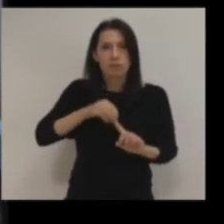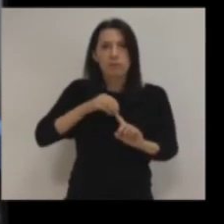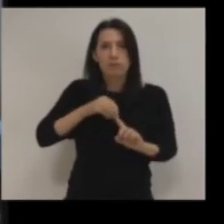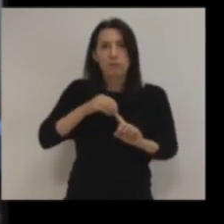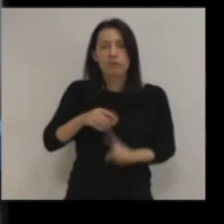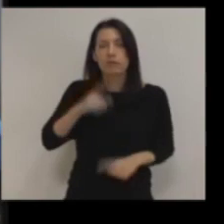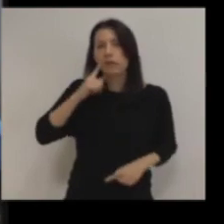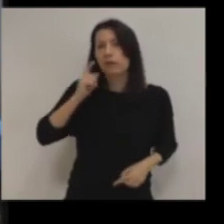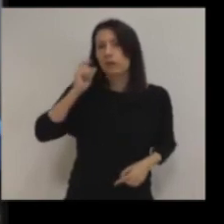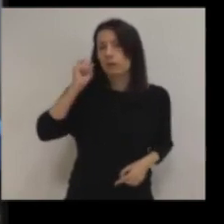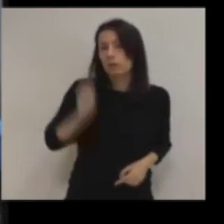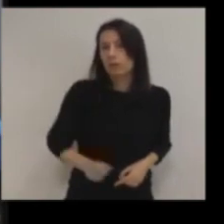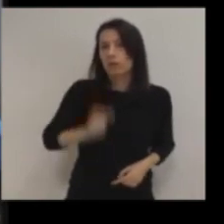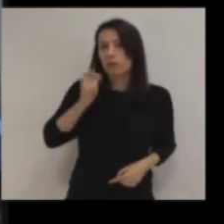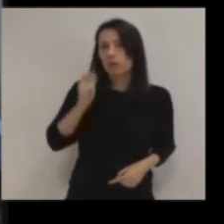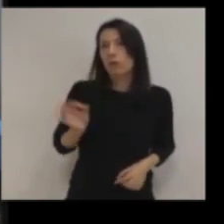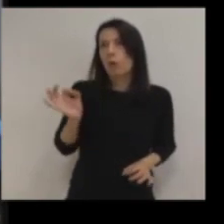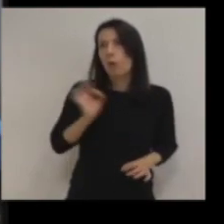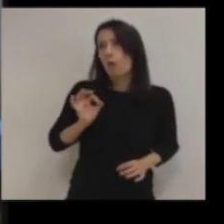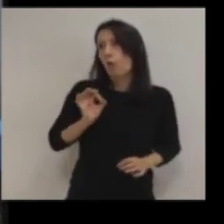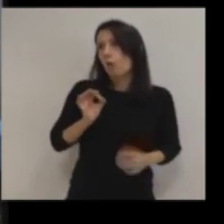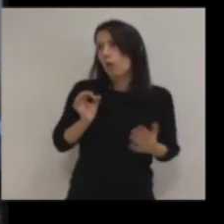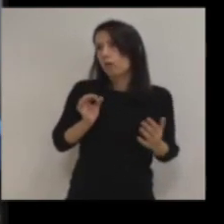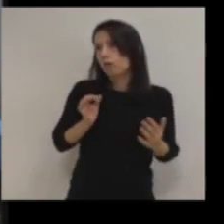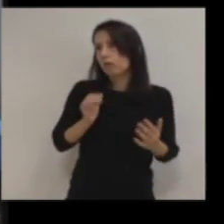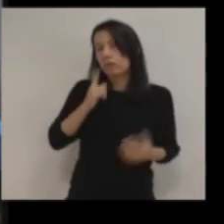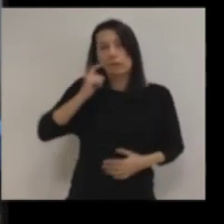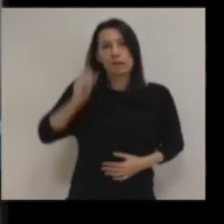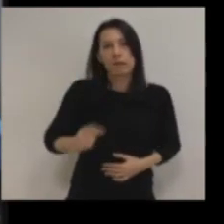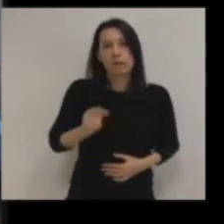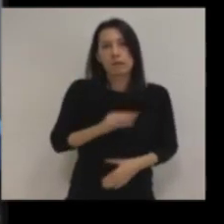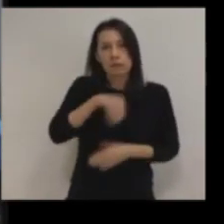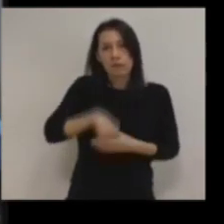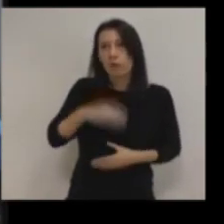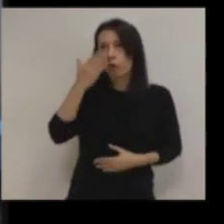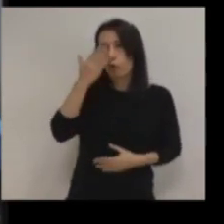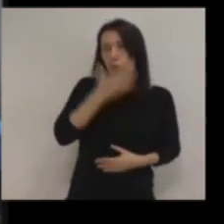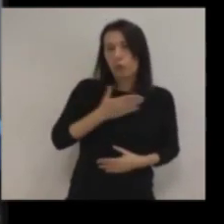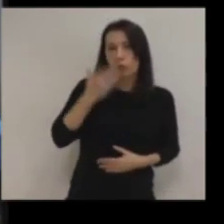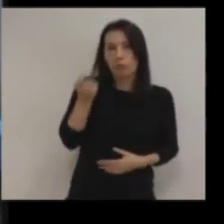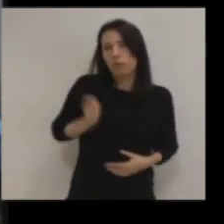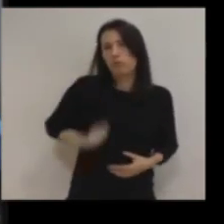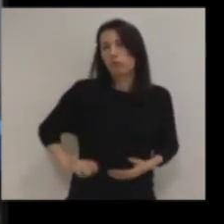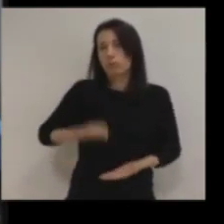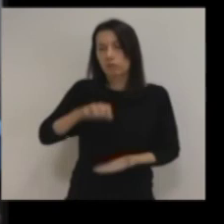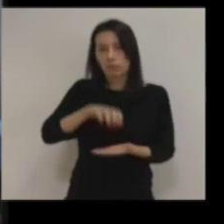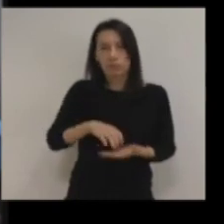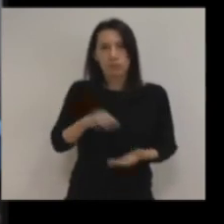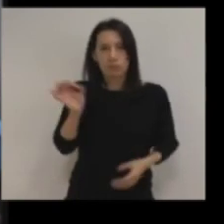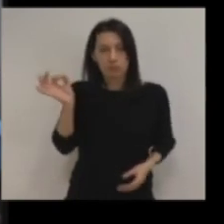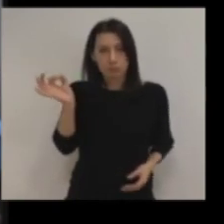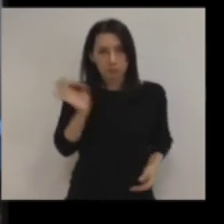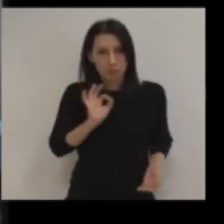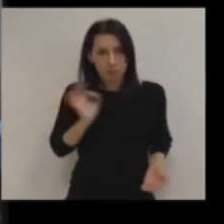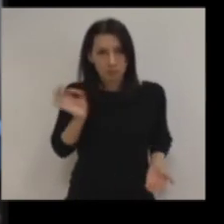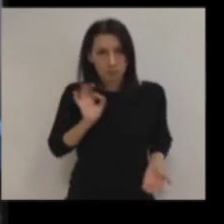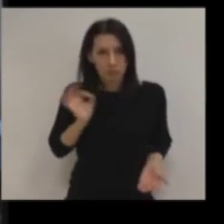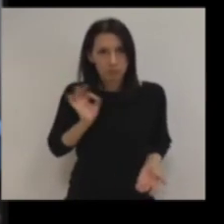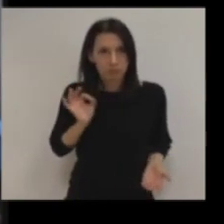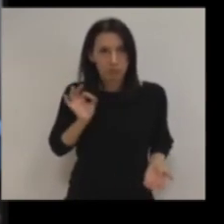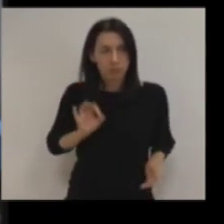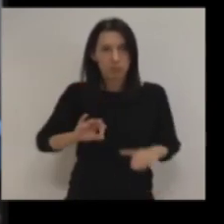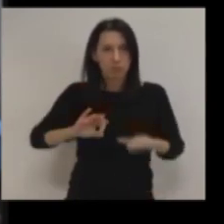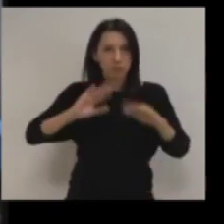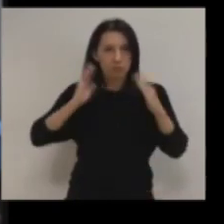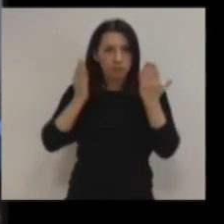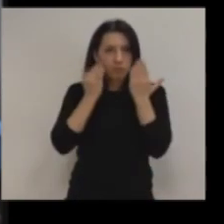que periódicamente o cíclicamente en los colegios profesionales y en los, digamos, en aquellas